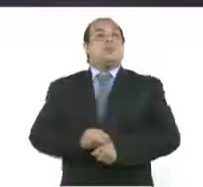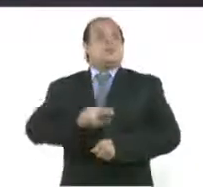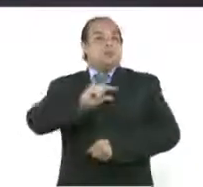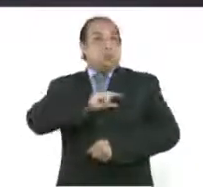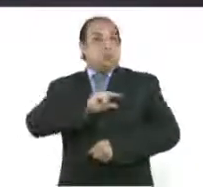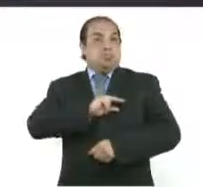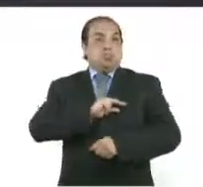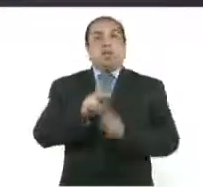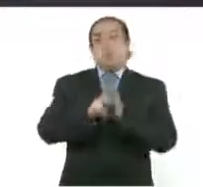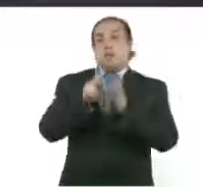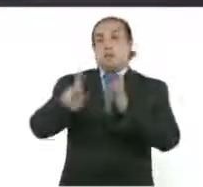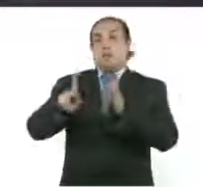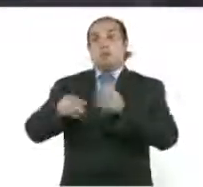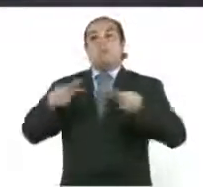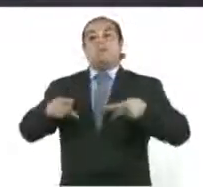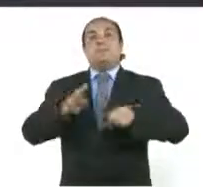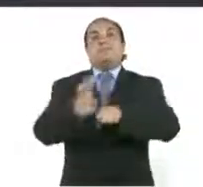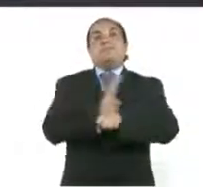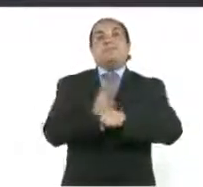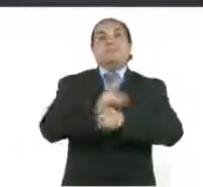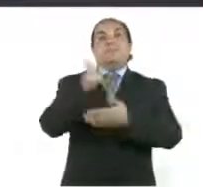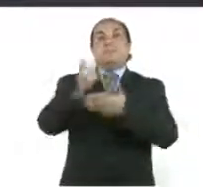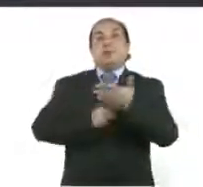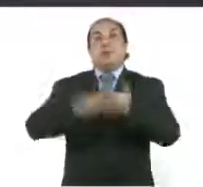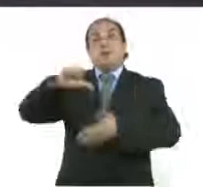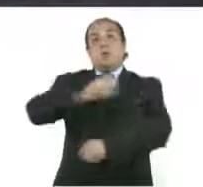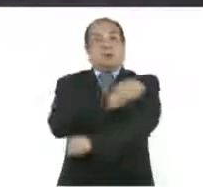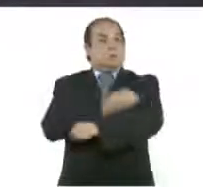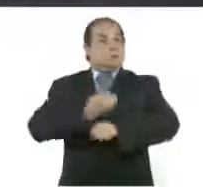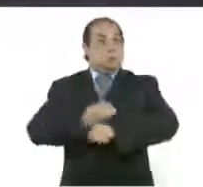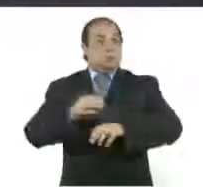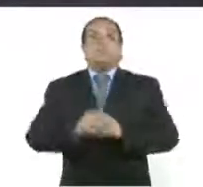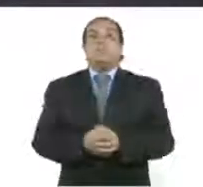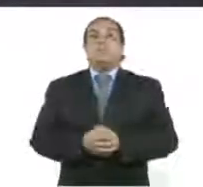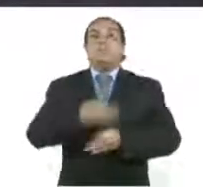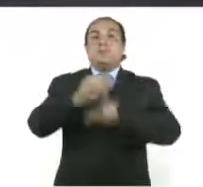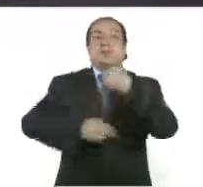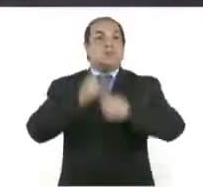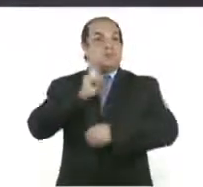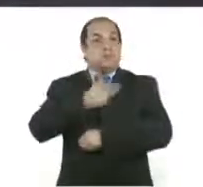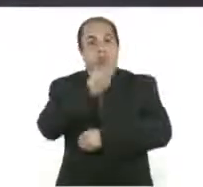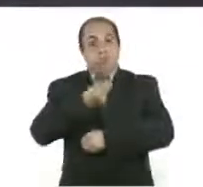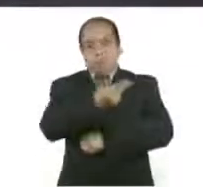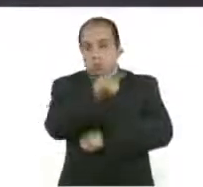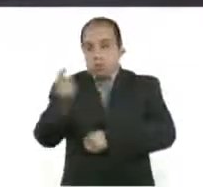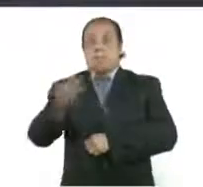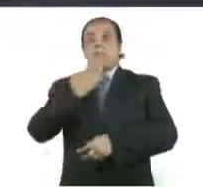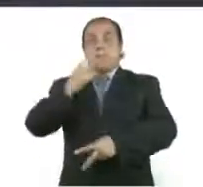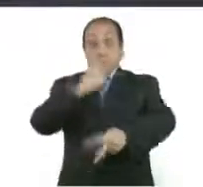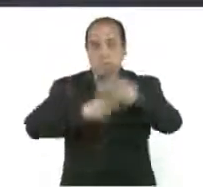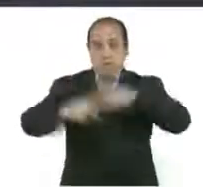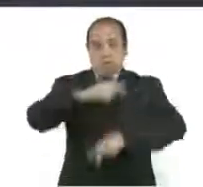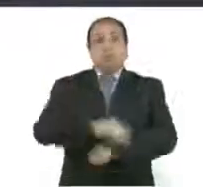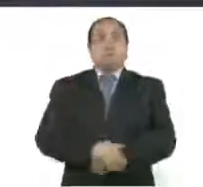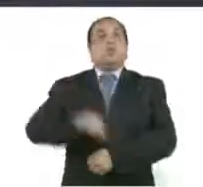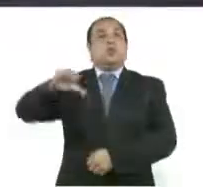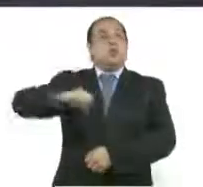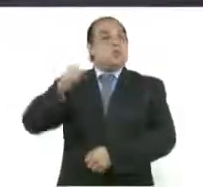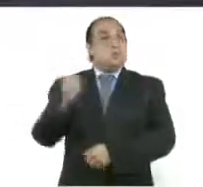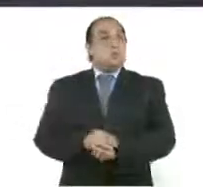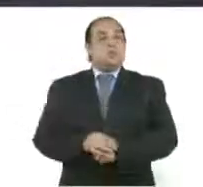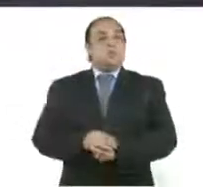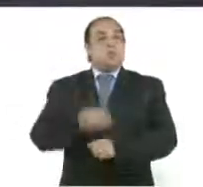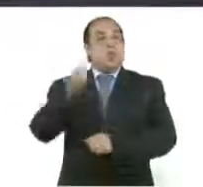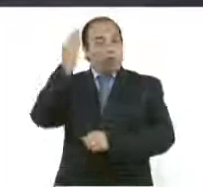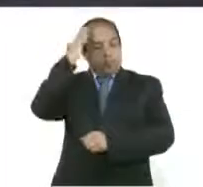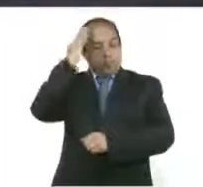y beneficiarios de este programa que nos acompañan. Sean todas y todos ustedes bienvenidos. Preside en este acto la